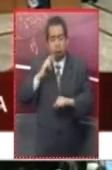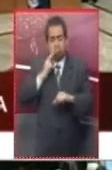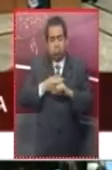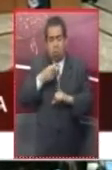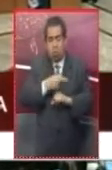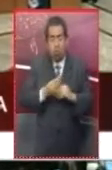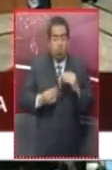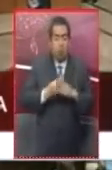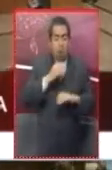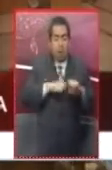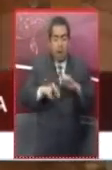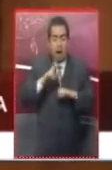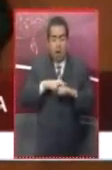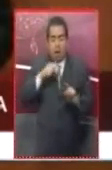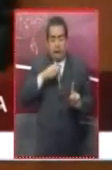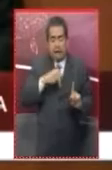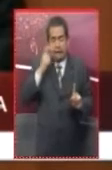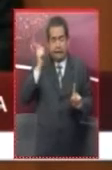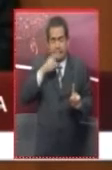nuevo diplomático.